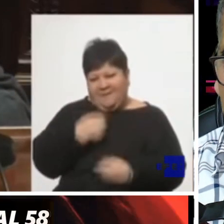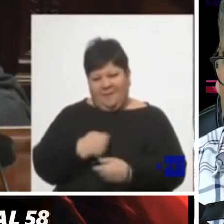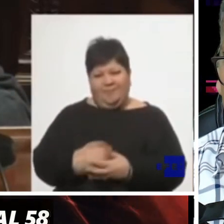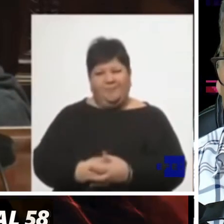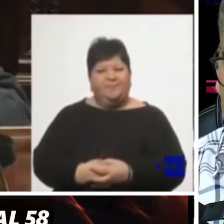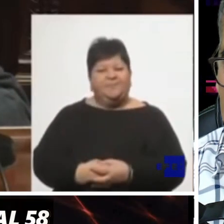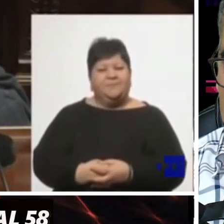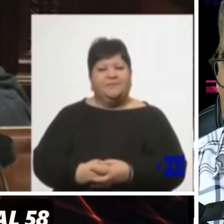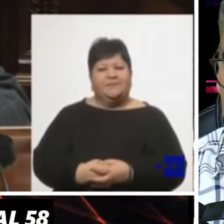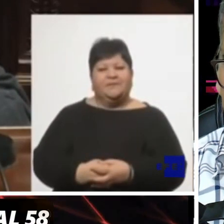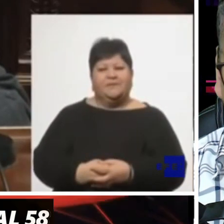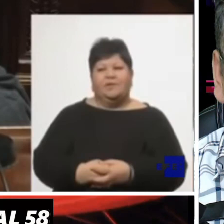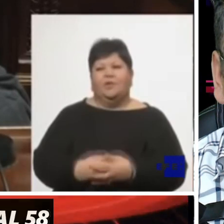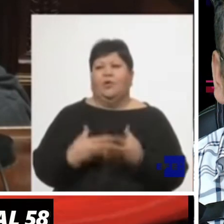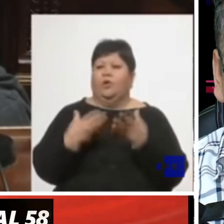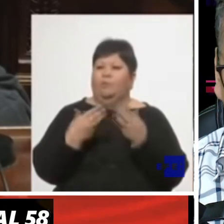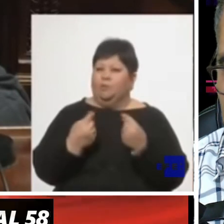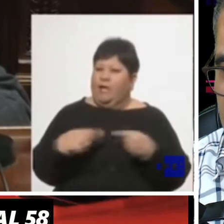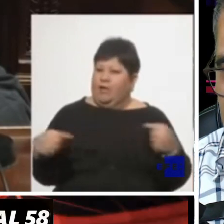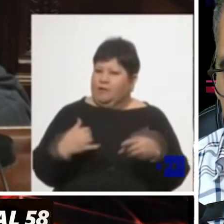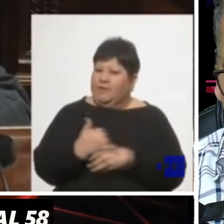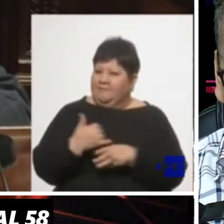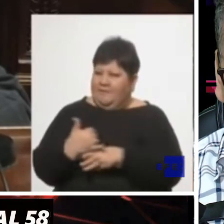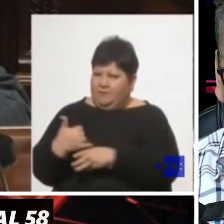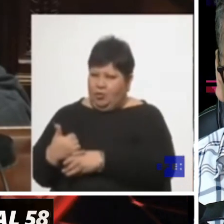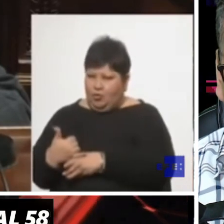Luis Almagro al canciller Marcelo Ebrard.